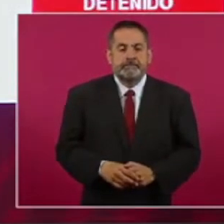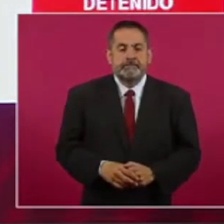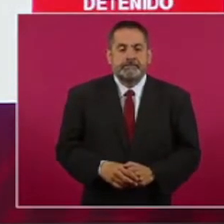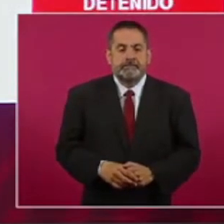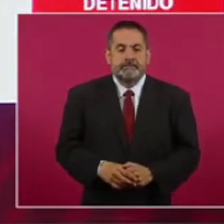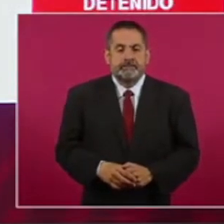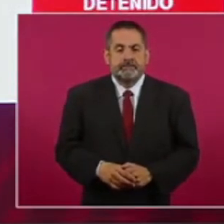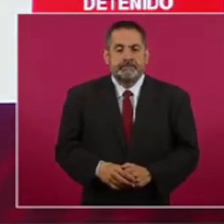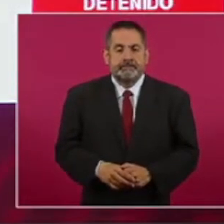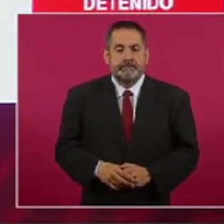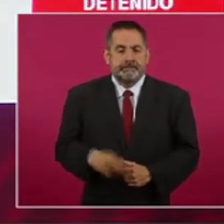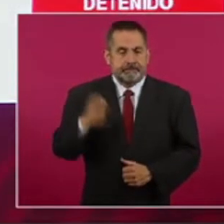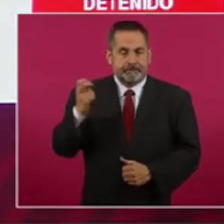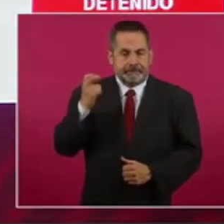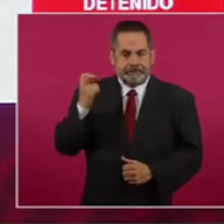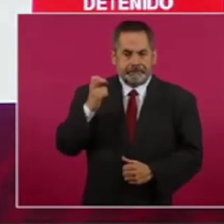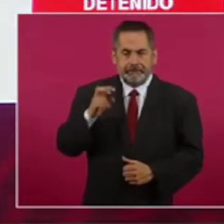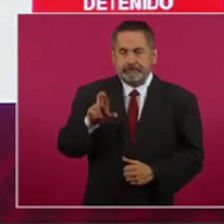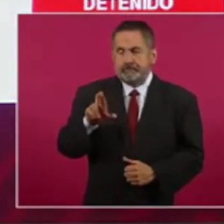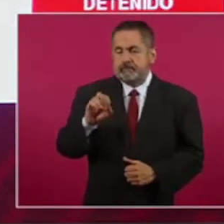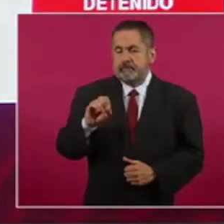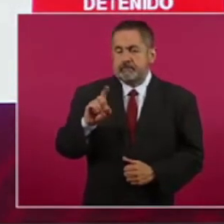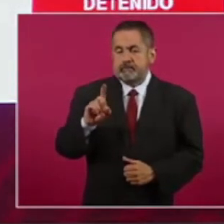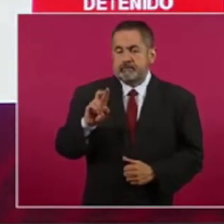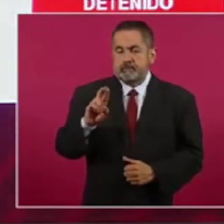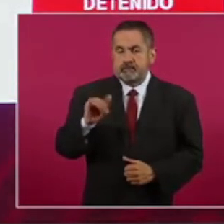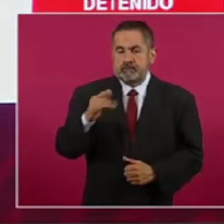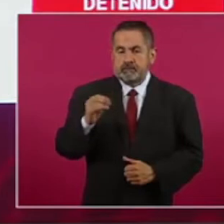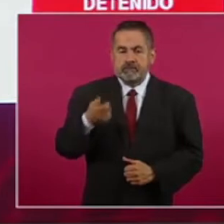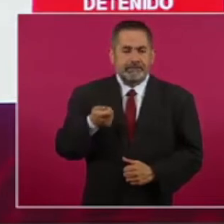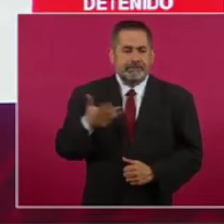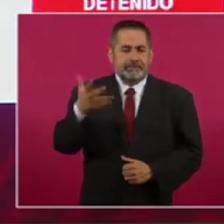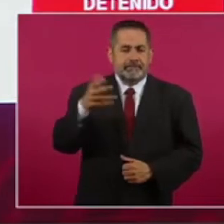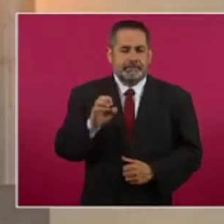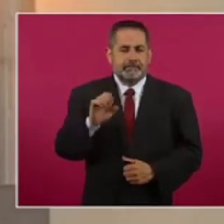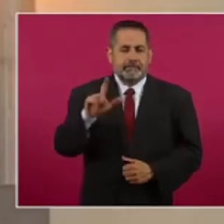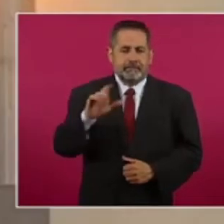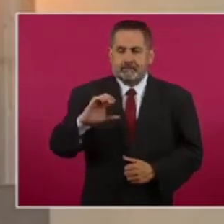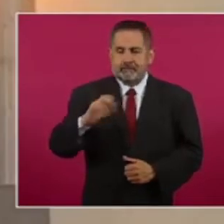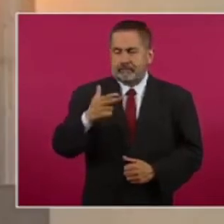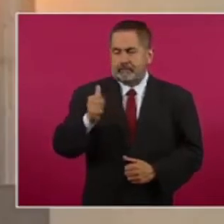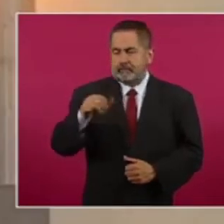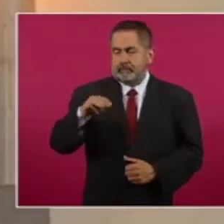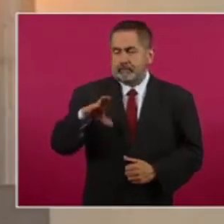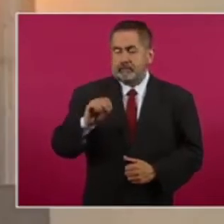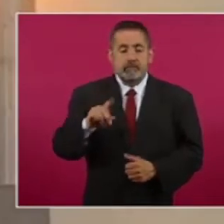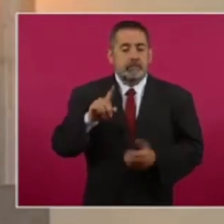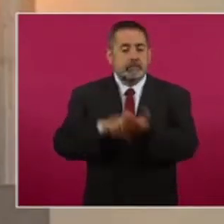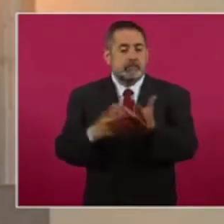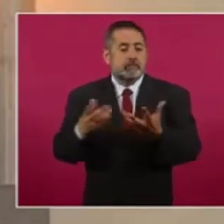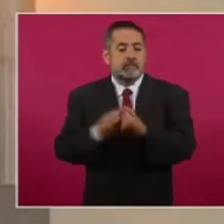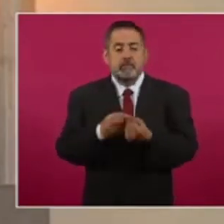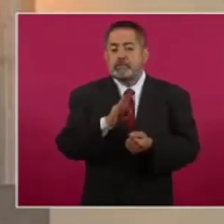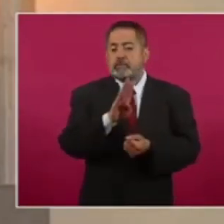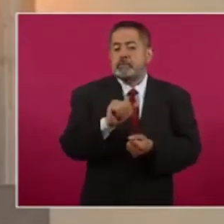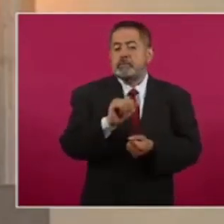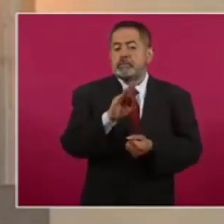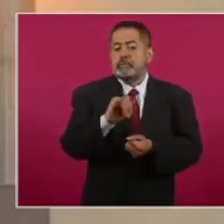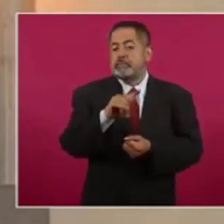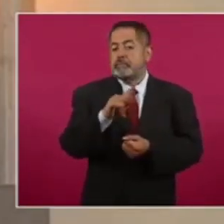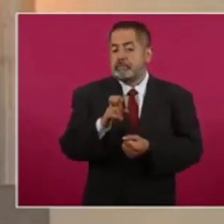Esta es la detención de Rodrigo N., alias El Chamuco. Es parte del caso Bavispe.